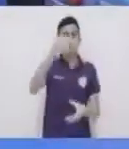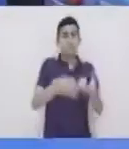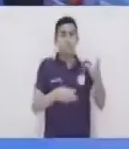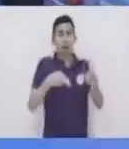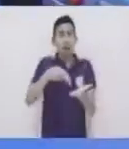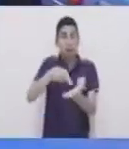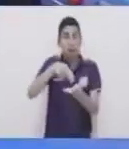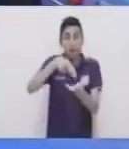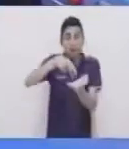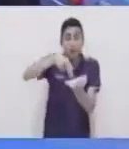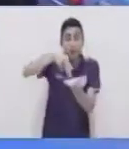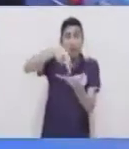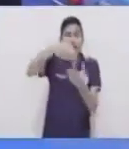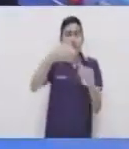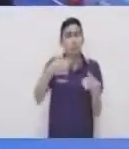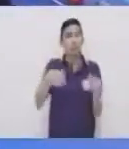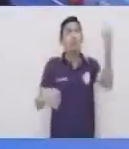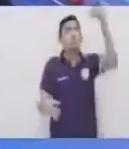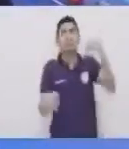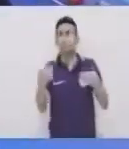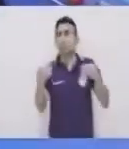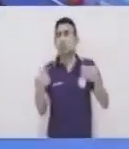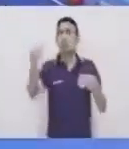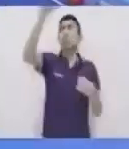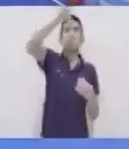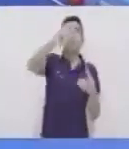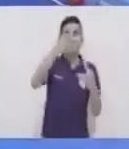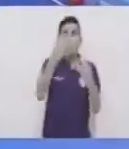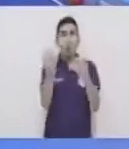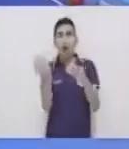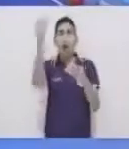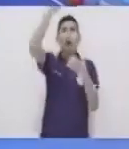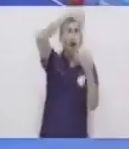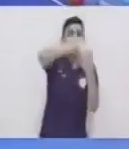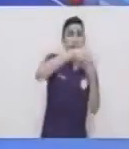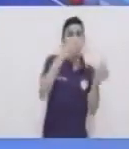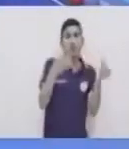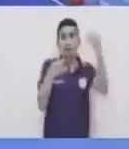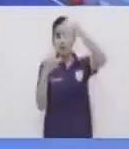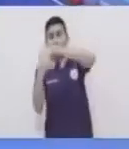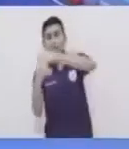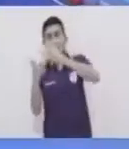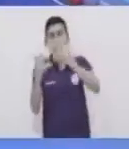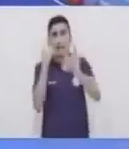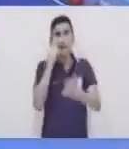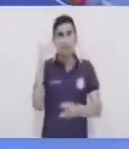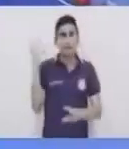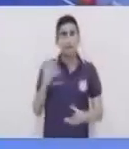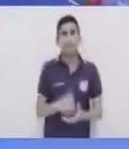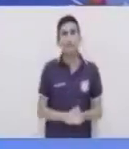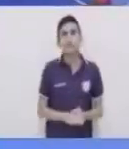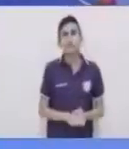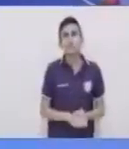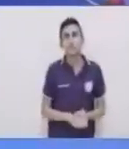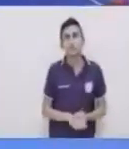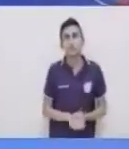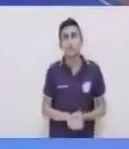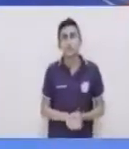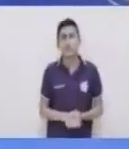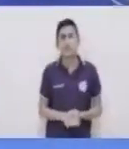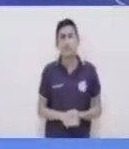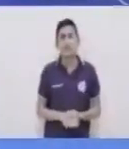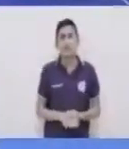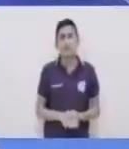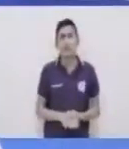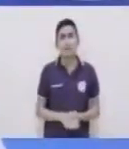cambiar de un lado a otro. Tengo que tratar la manera de atrapar la pelota, ¿sí? Cuando